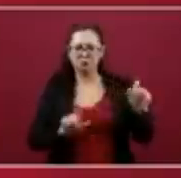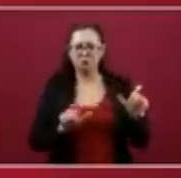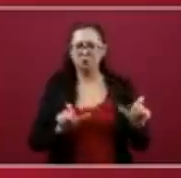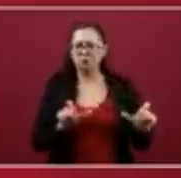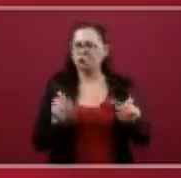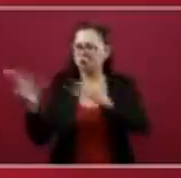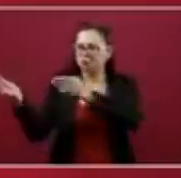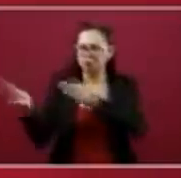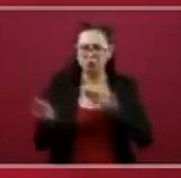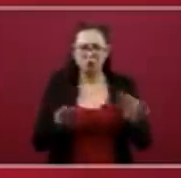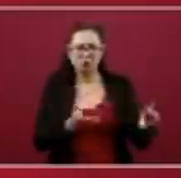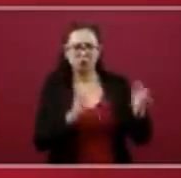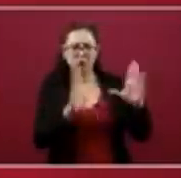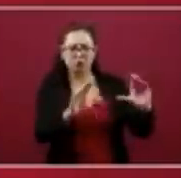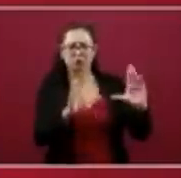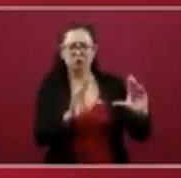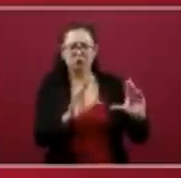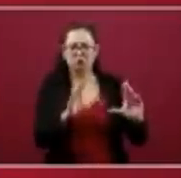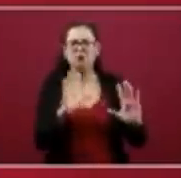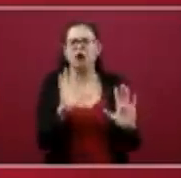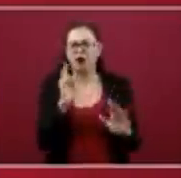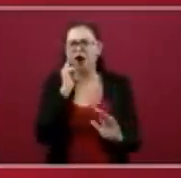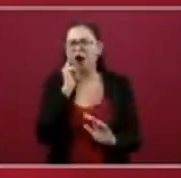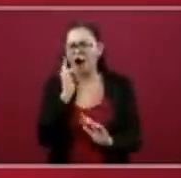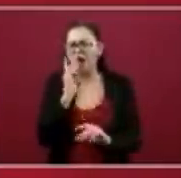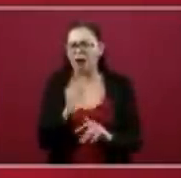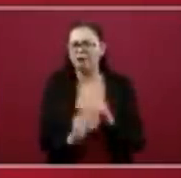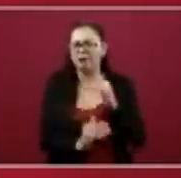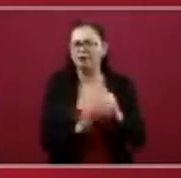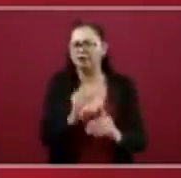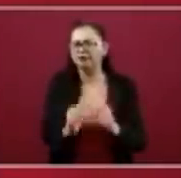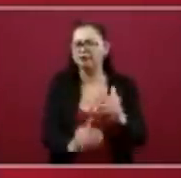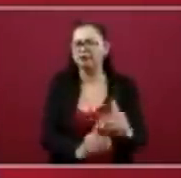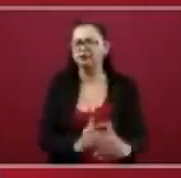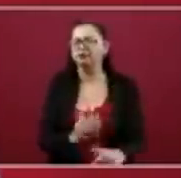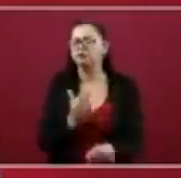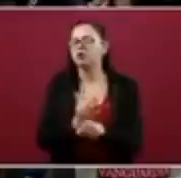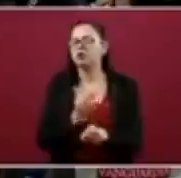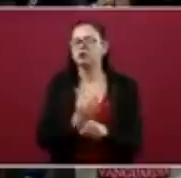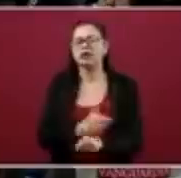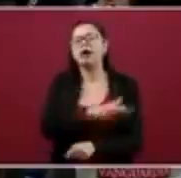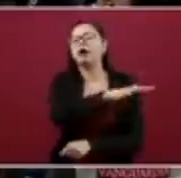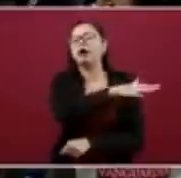Nacional. Estamos llevando a cabo una revisión general.